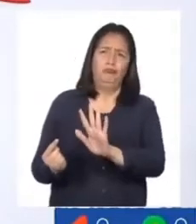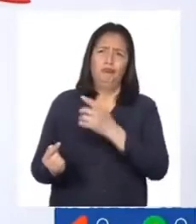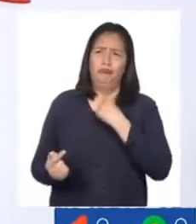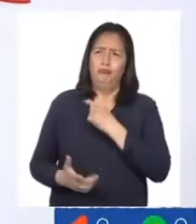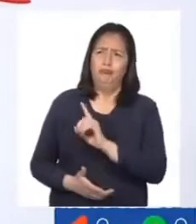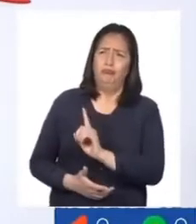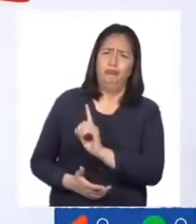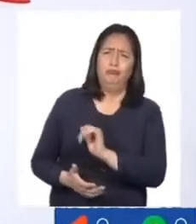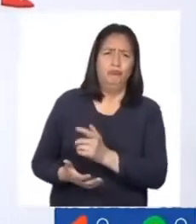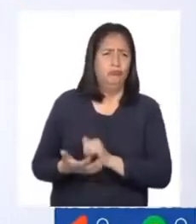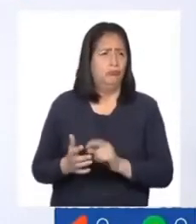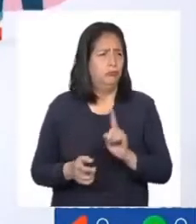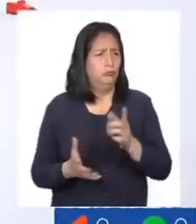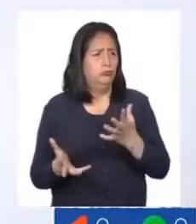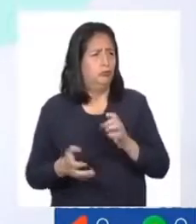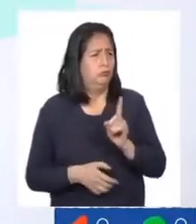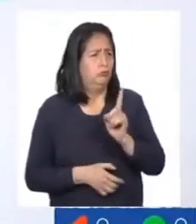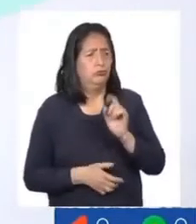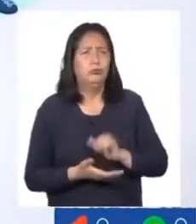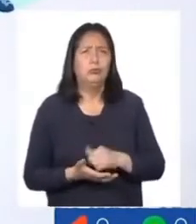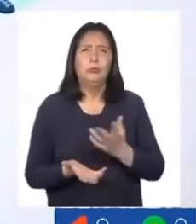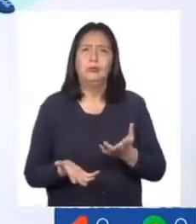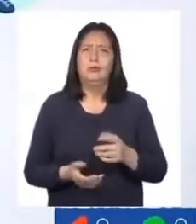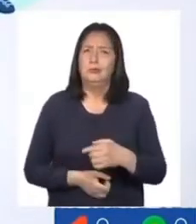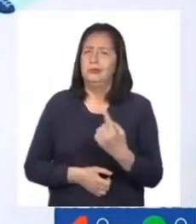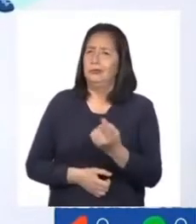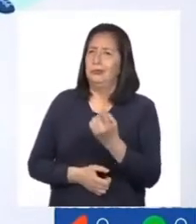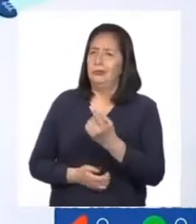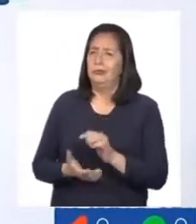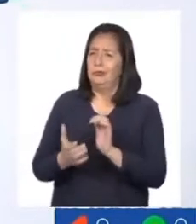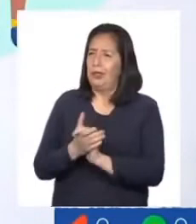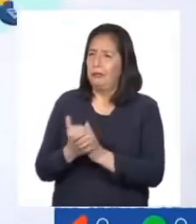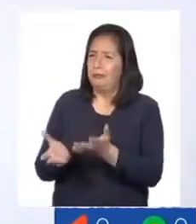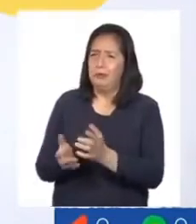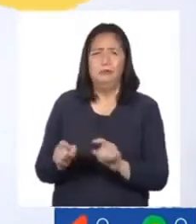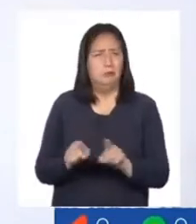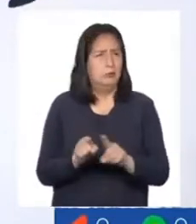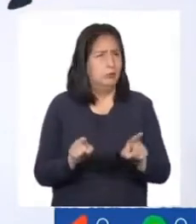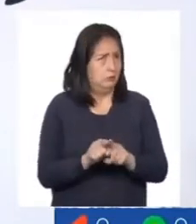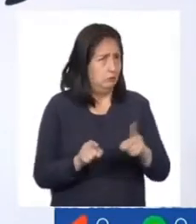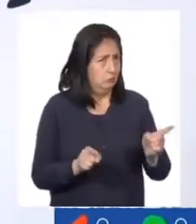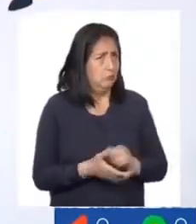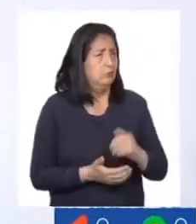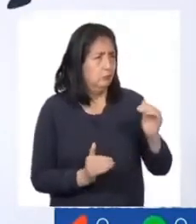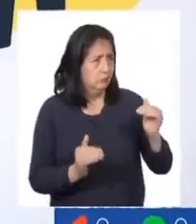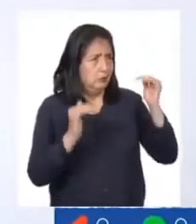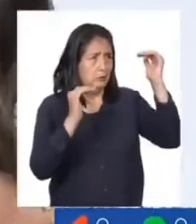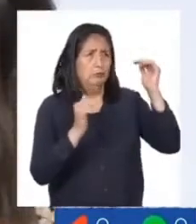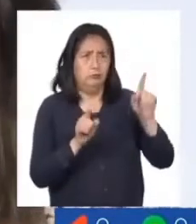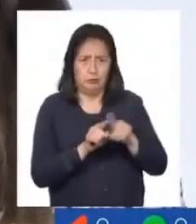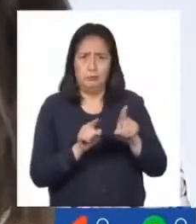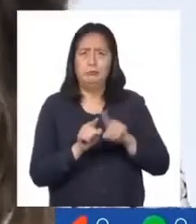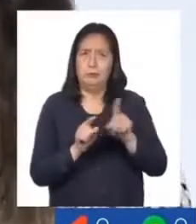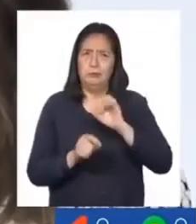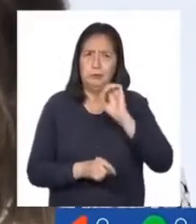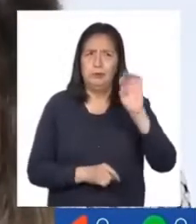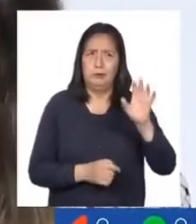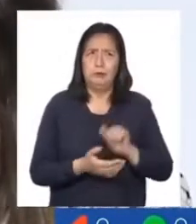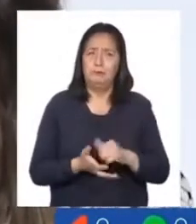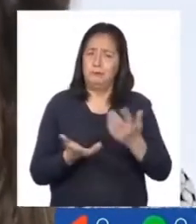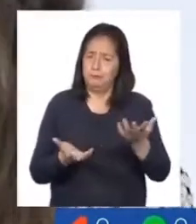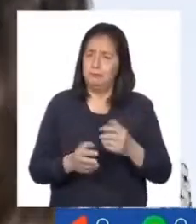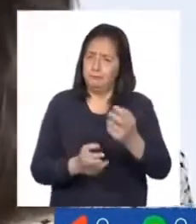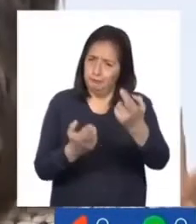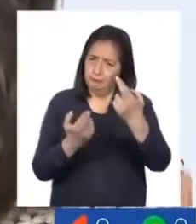nos gusta o que no queremos hacerlo. No solo con nuestros compañeros, sino también con los adultos. Así,